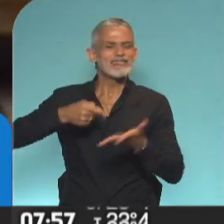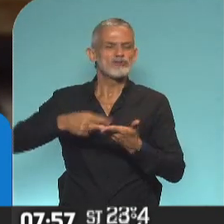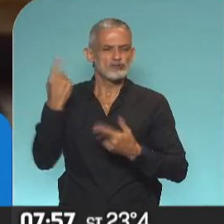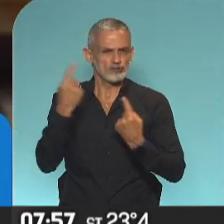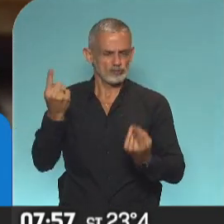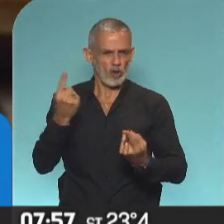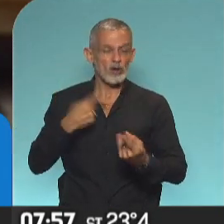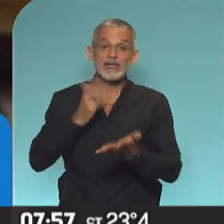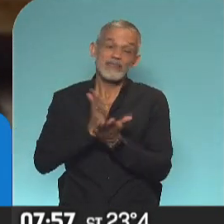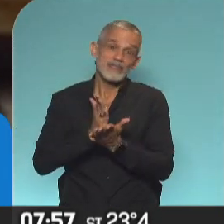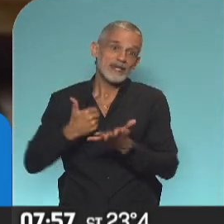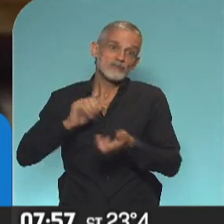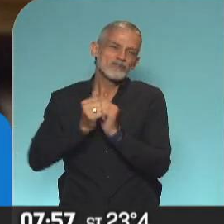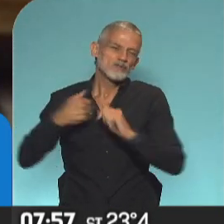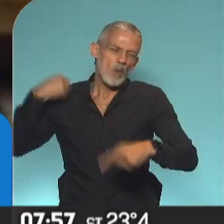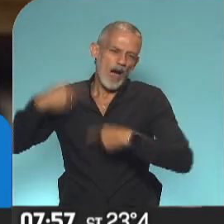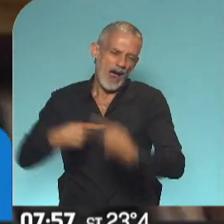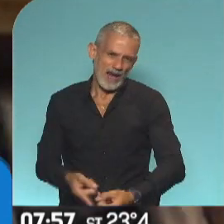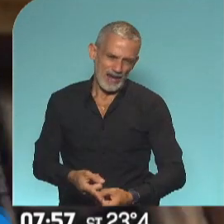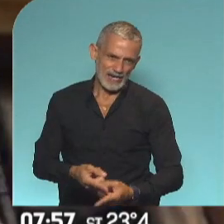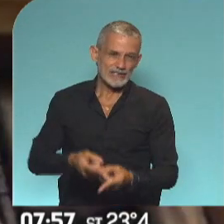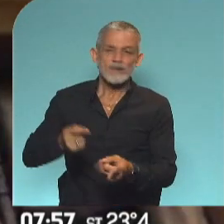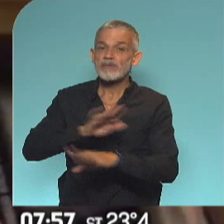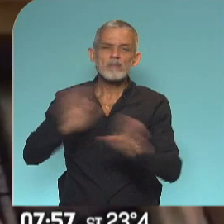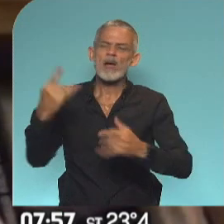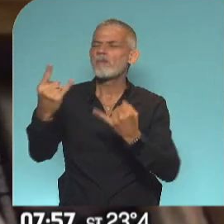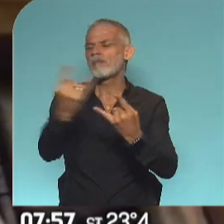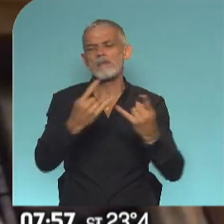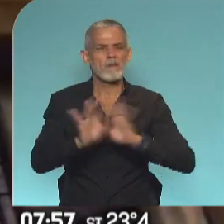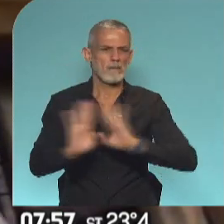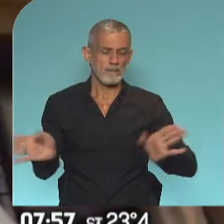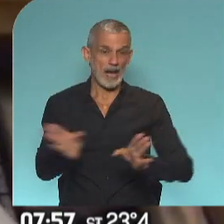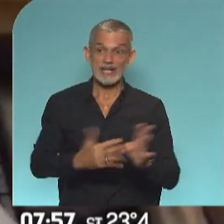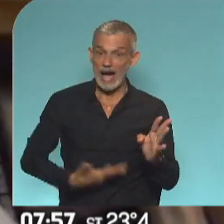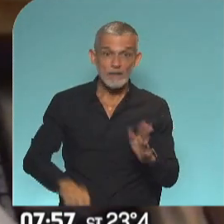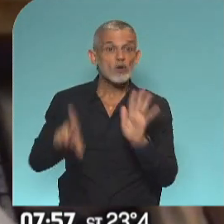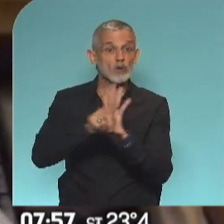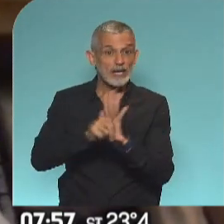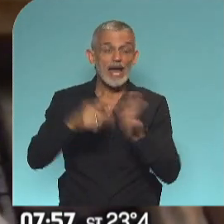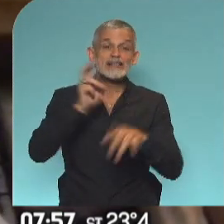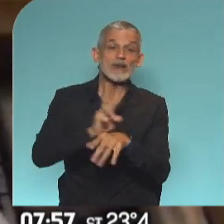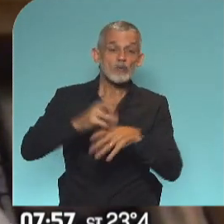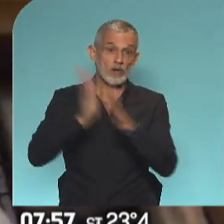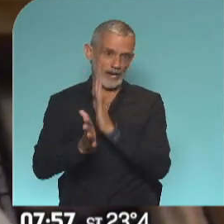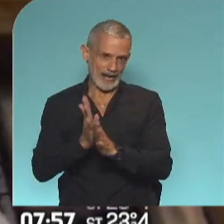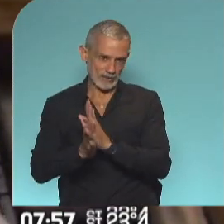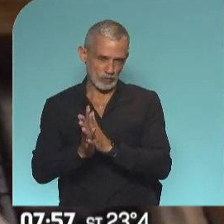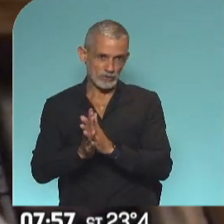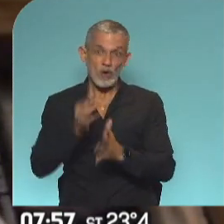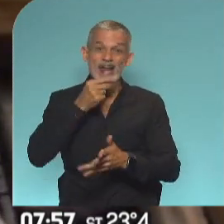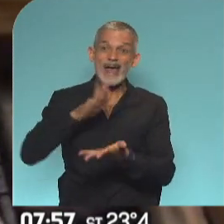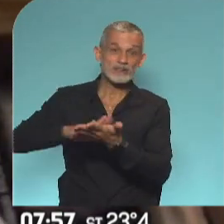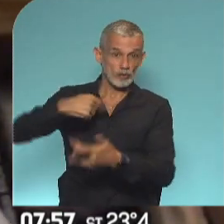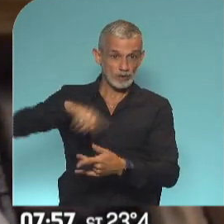derechos sexuales y reproductivos. Basta de mentiras. Aborto legal, seguro y gratuito. Nada